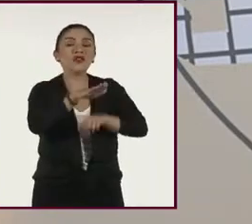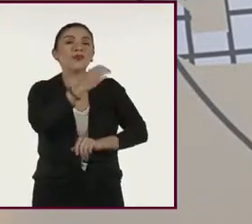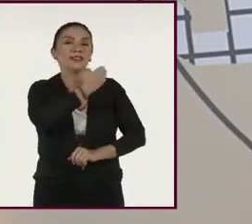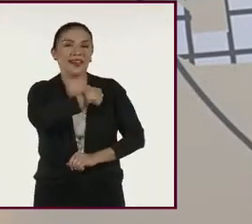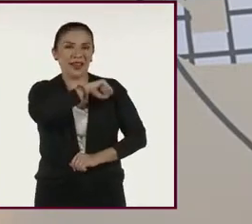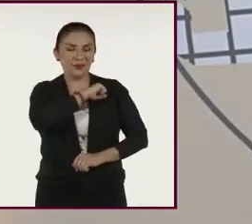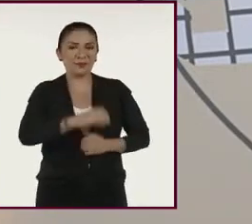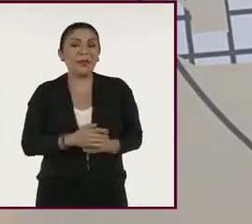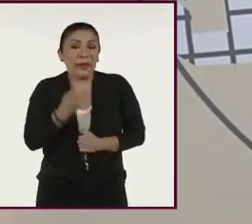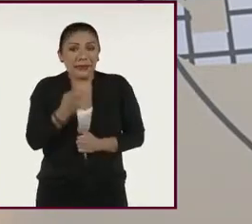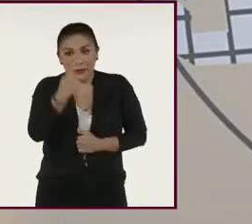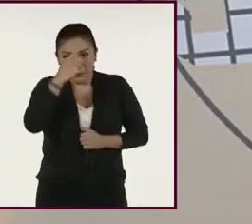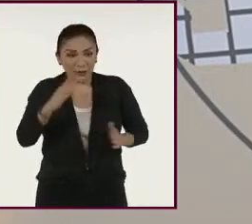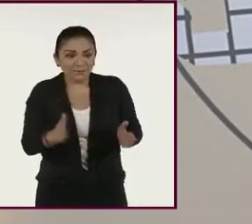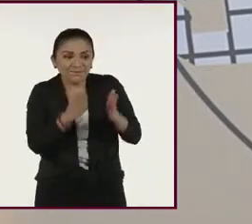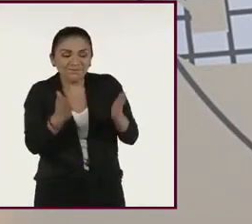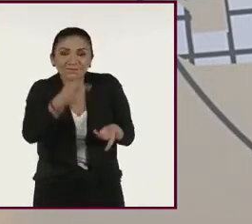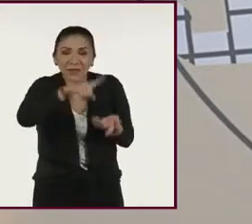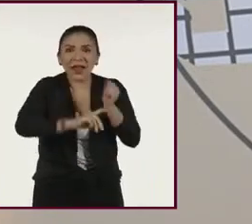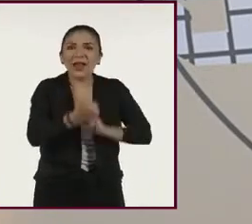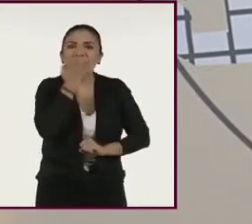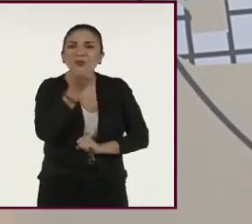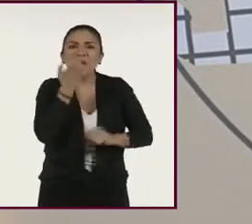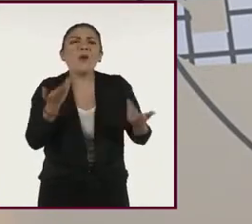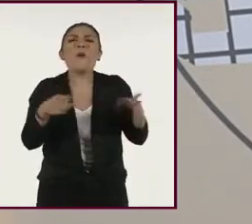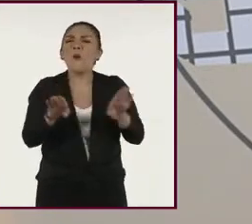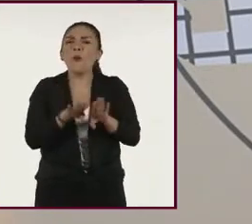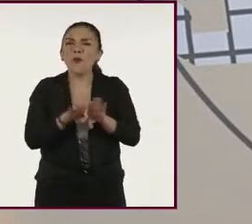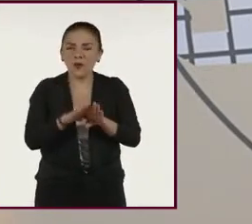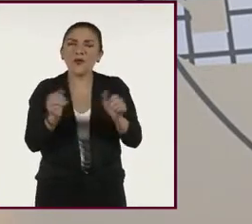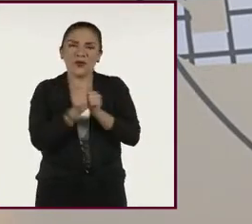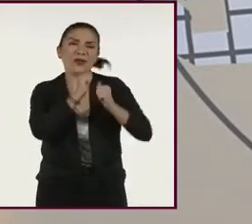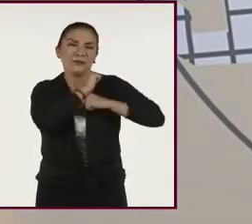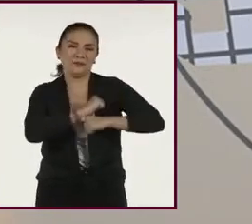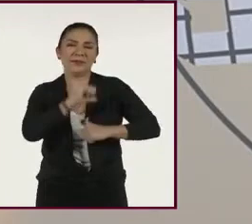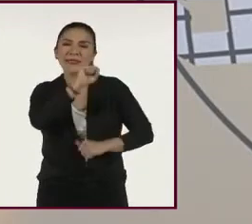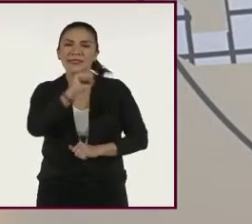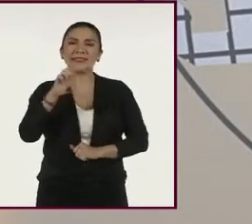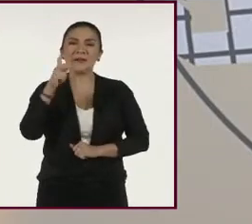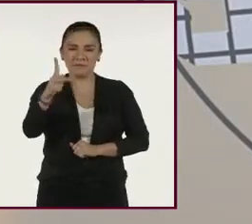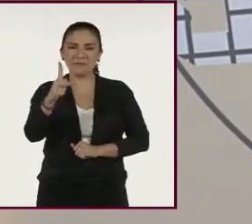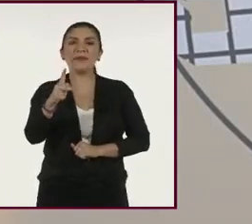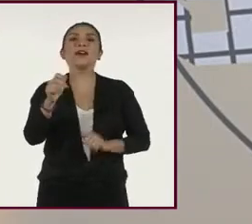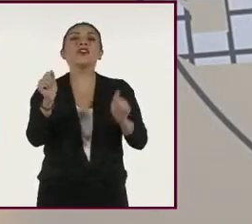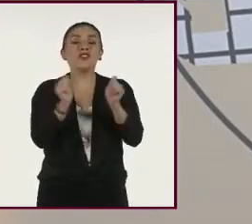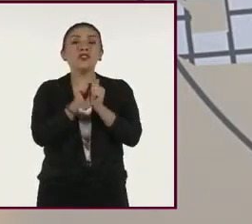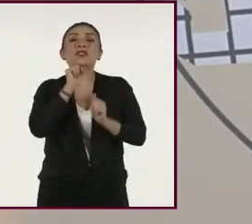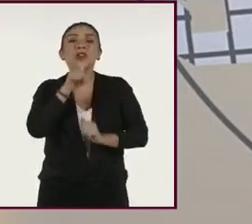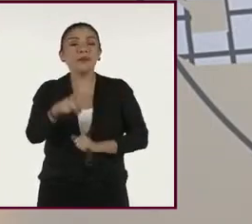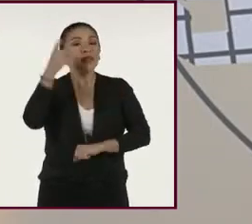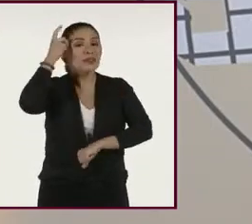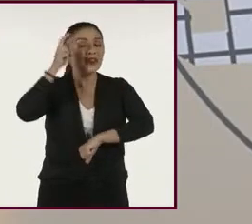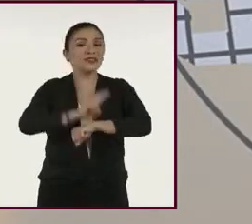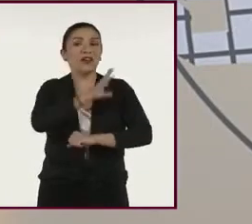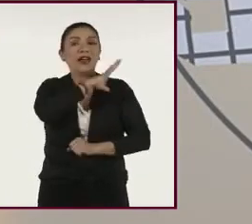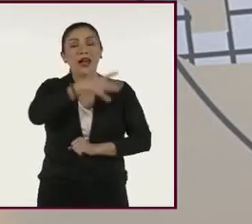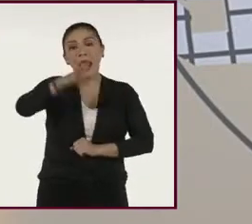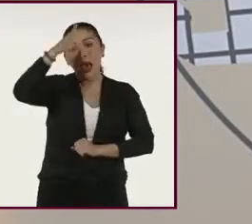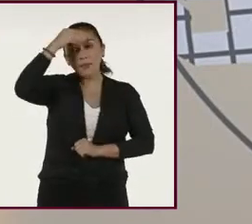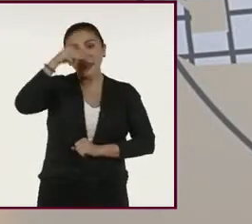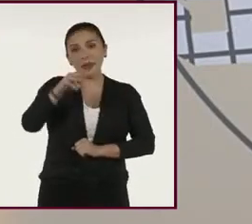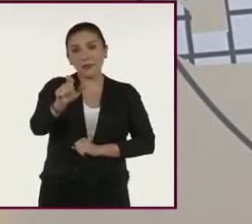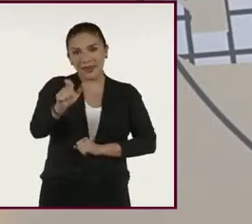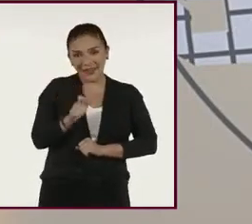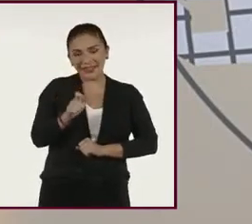Salud, cómo promoverla en el entorno escolar, presentada por la Secretaría de Educación Pública a través de la Dirección General